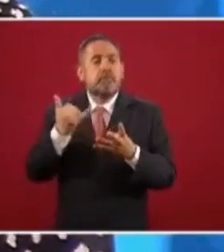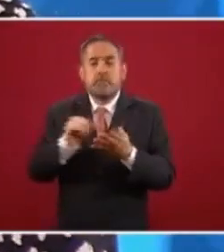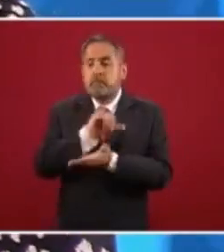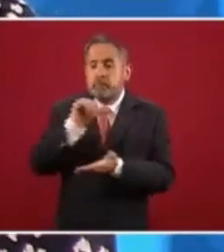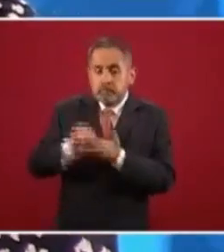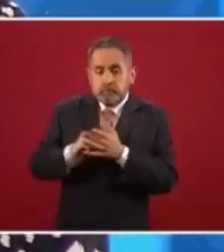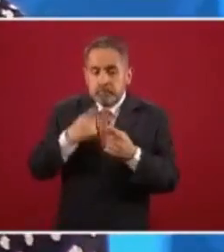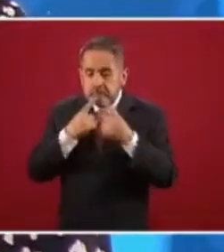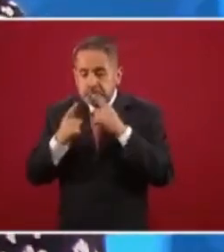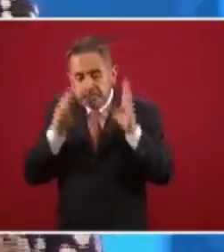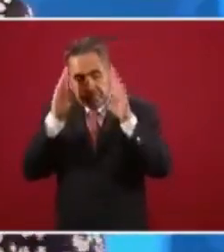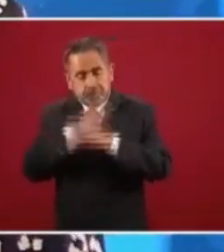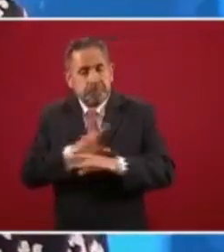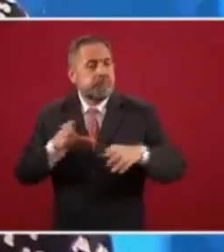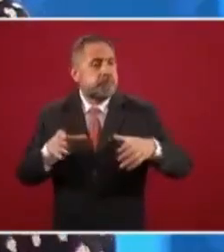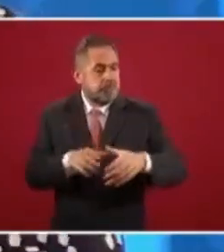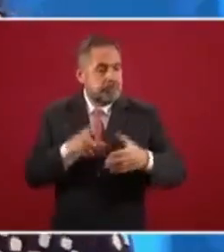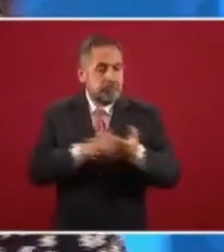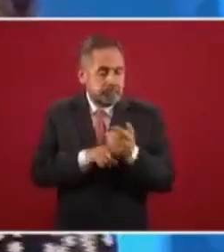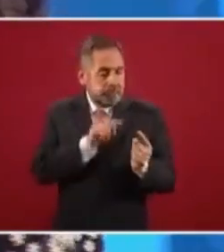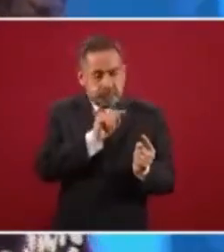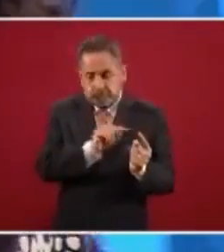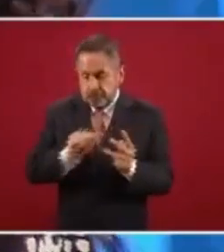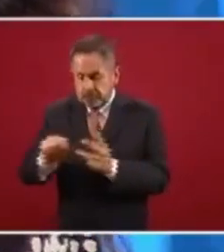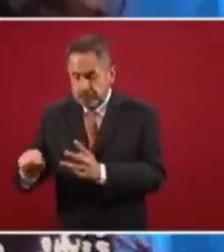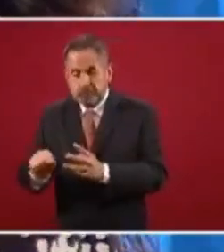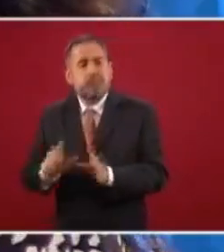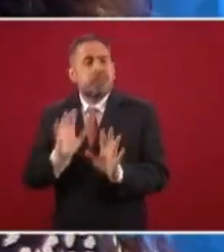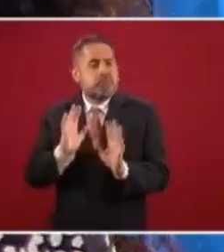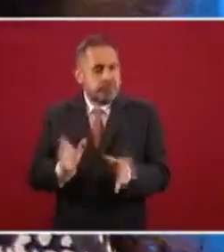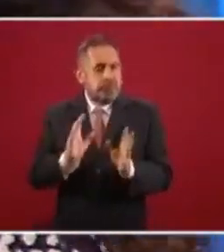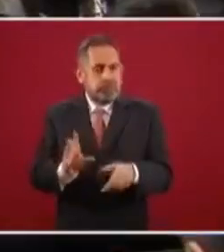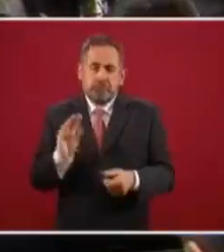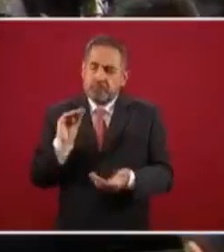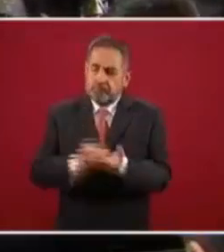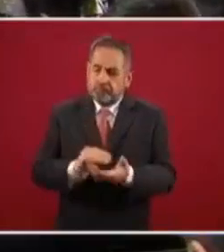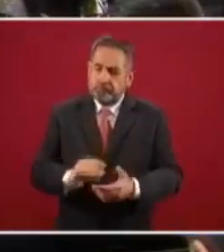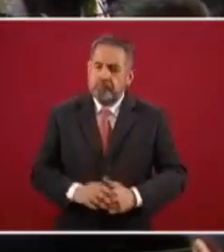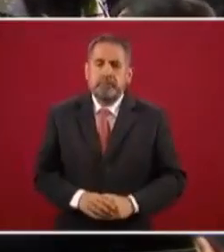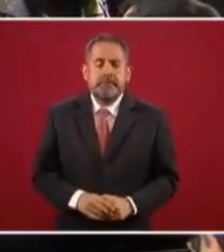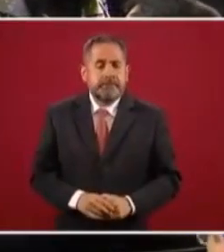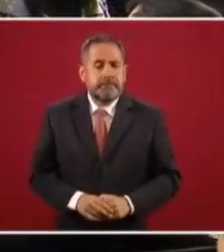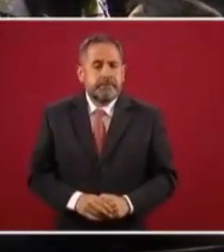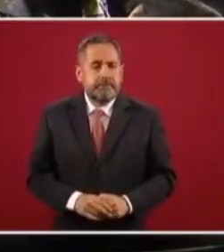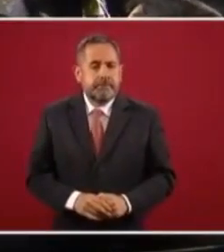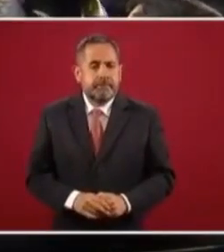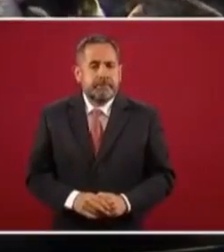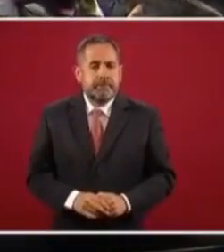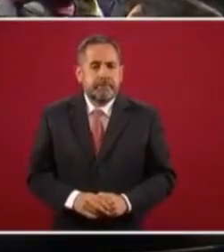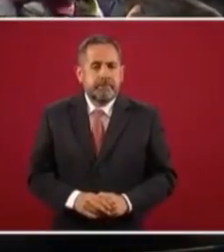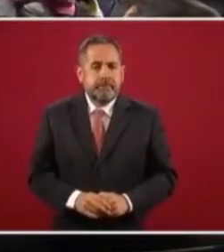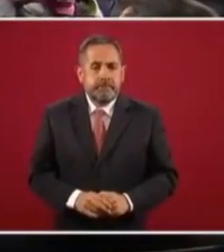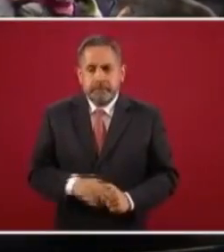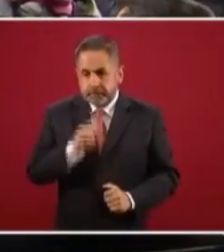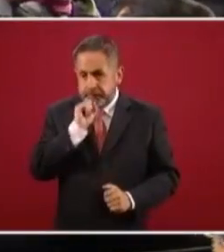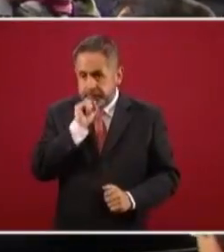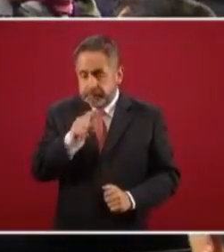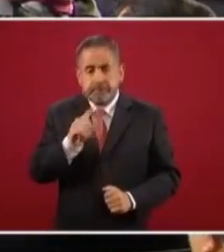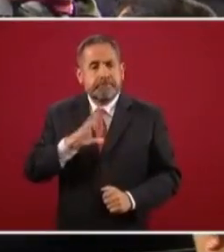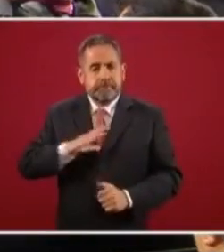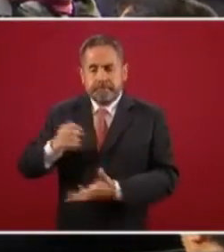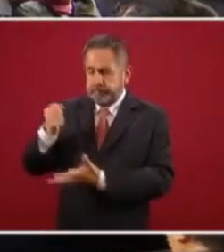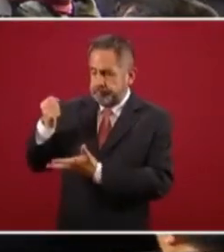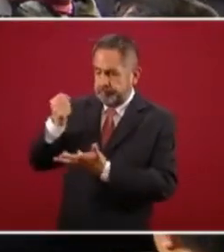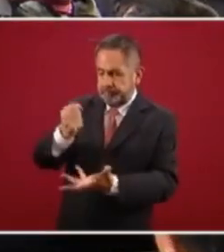de conciliación local en estas 10 entidades de la primera etapa. Adelante. Se cuenta con